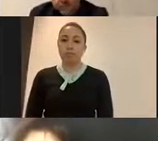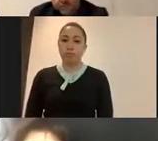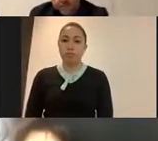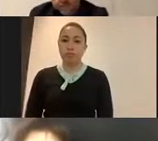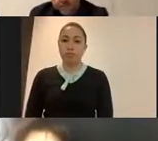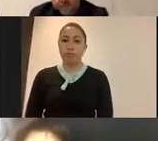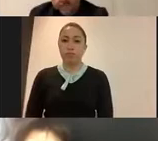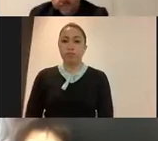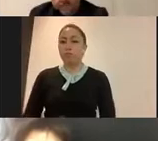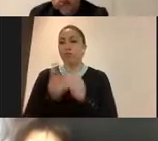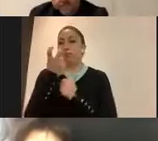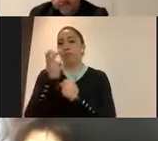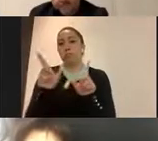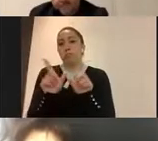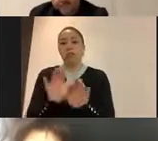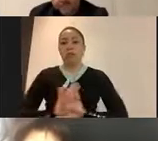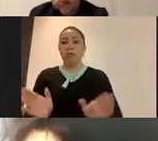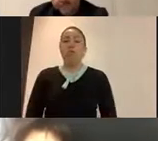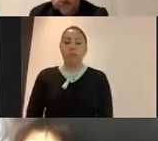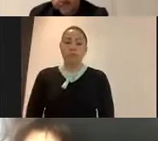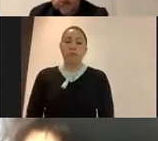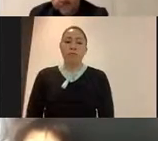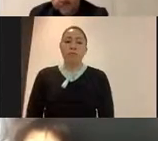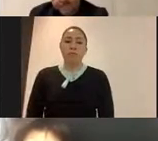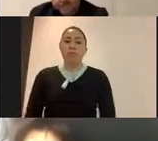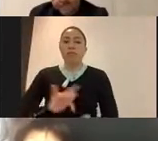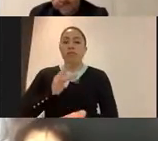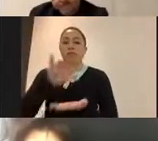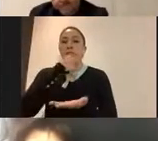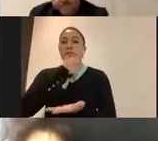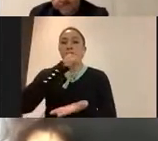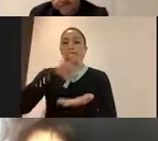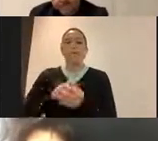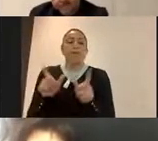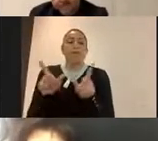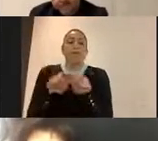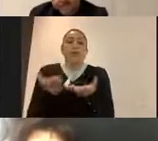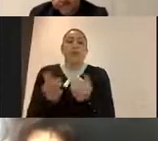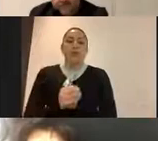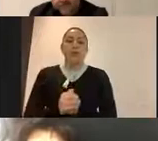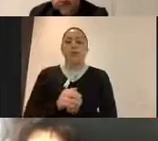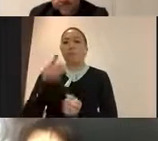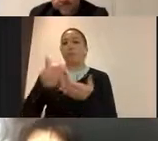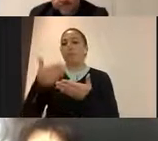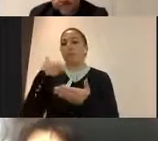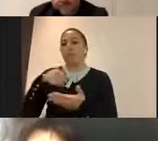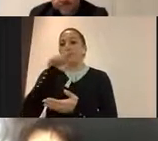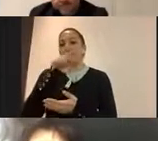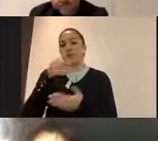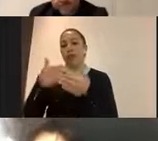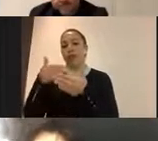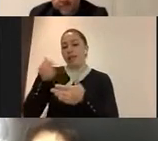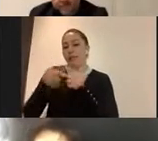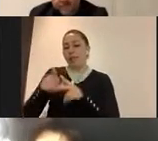Ese es cuanto, diputado presidente. Gracias, secretario. Finalmente, compañeras, compañeros, justo lo que mencionábamos minutos antes,